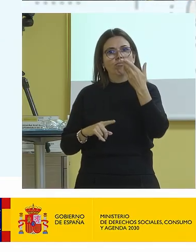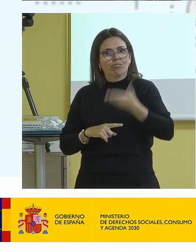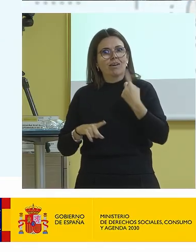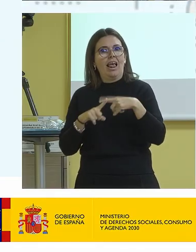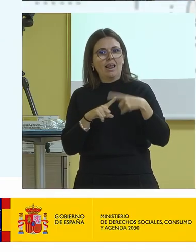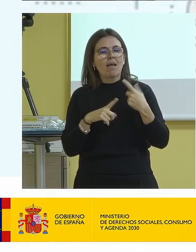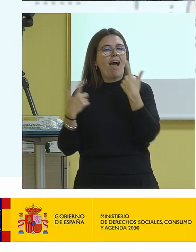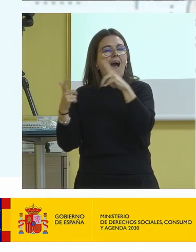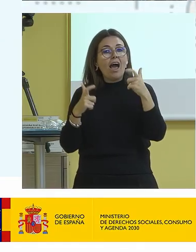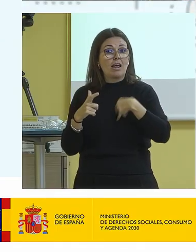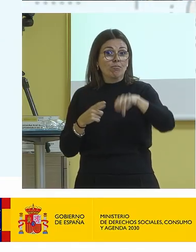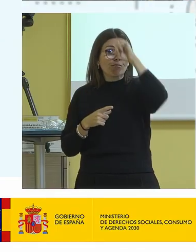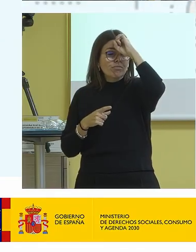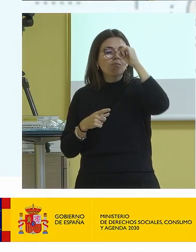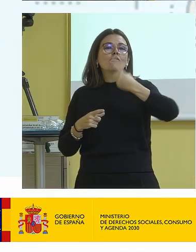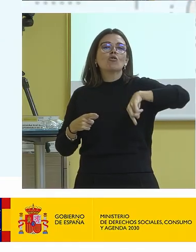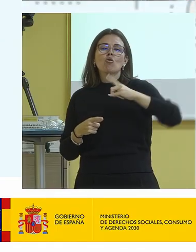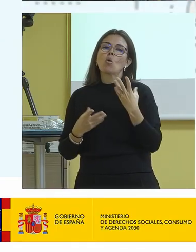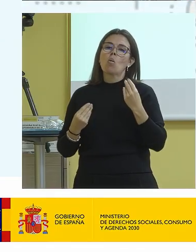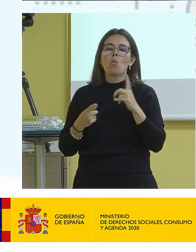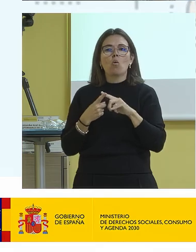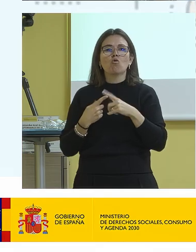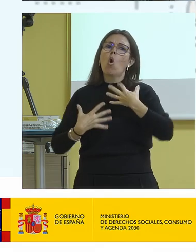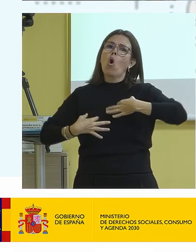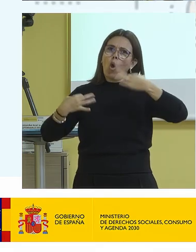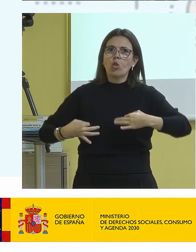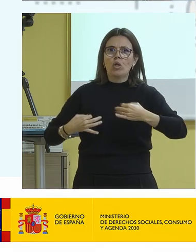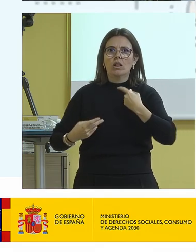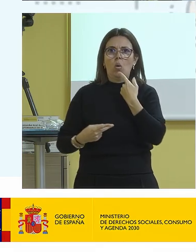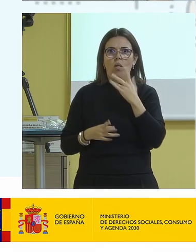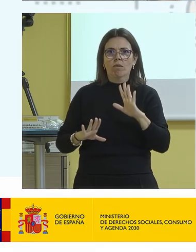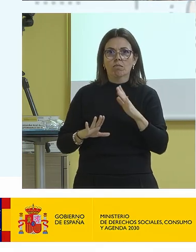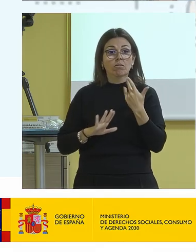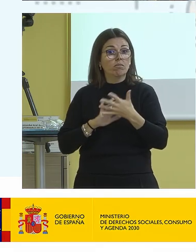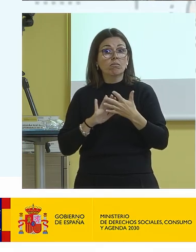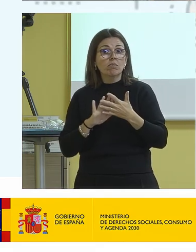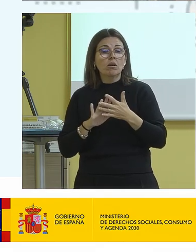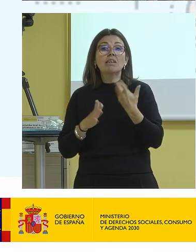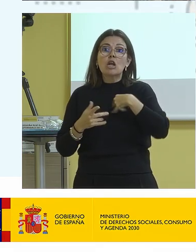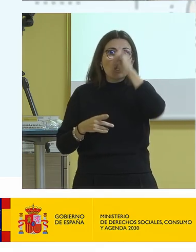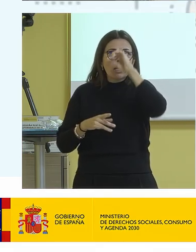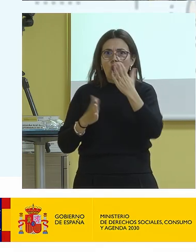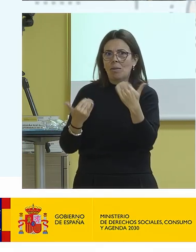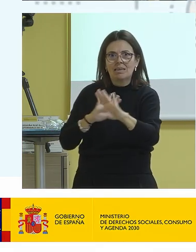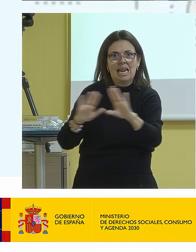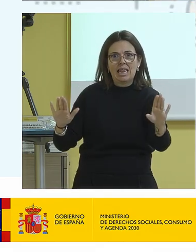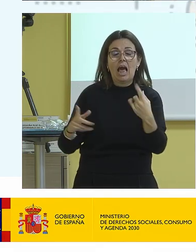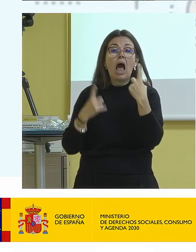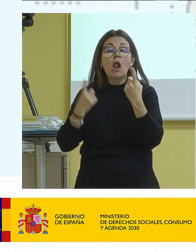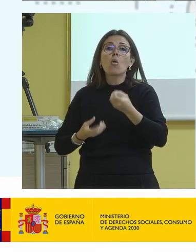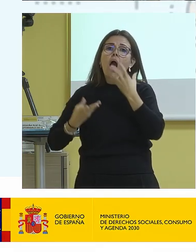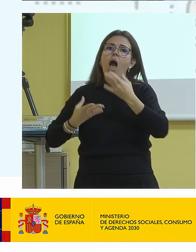importante. En algunas áreas que no tenemos ni idea, somos demasiado contundentes cuando hablamos. Si no tenemos ni idea, no tenemos ni idea. Y no pasa nada. Pues algunas afirmaciones